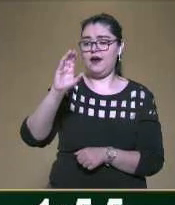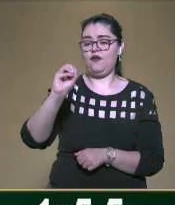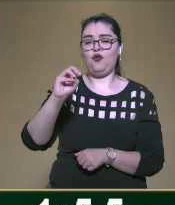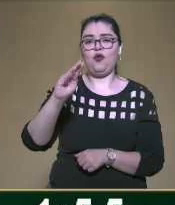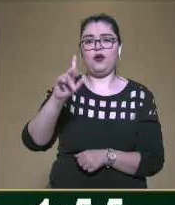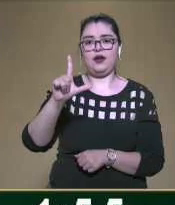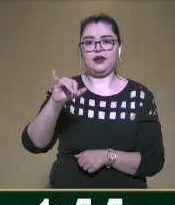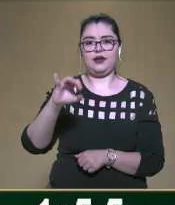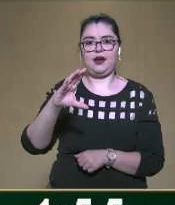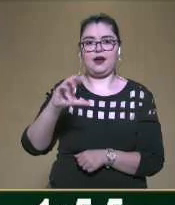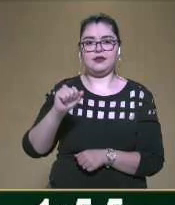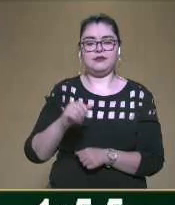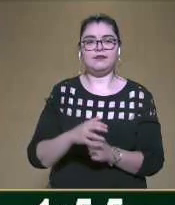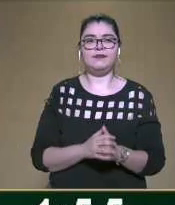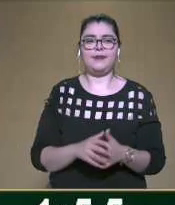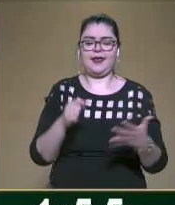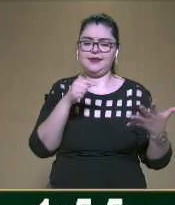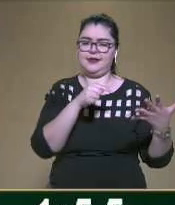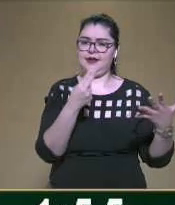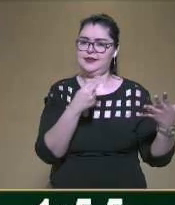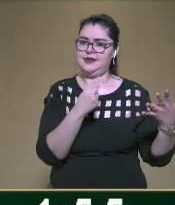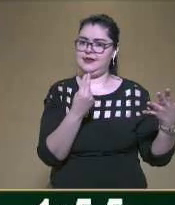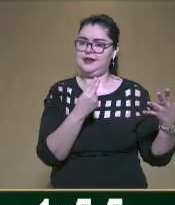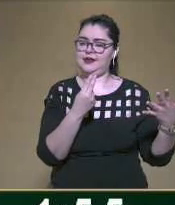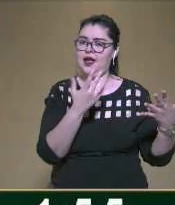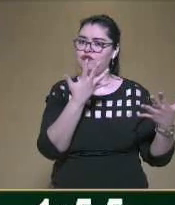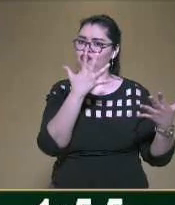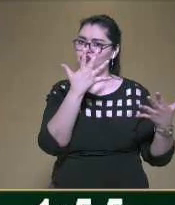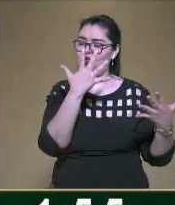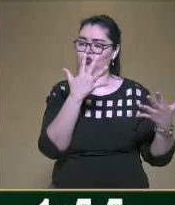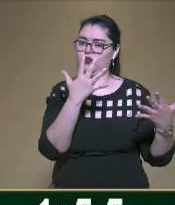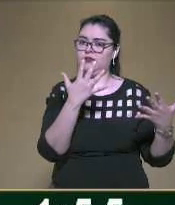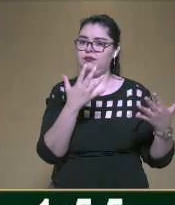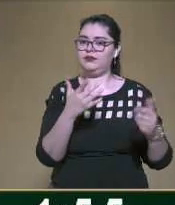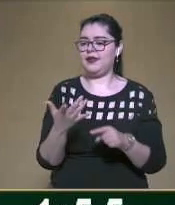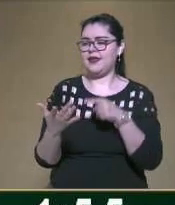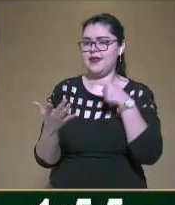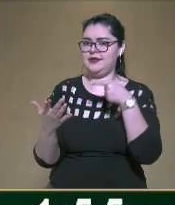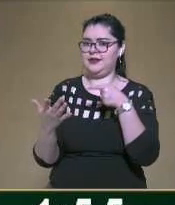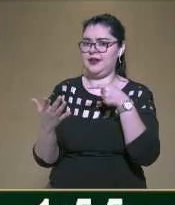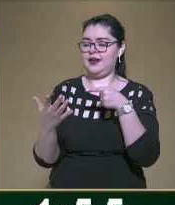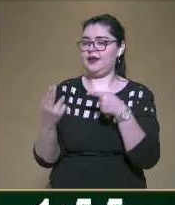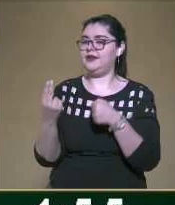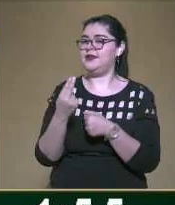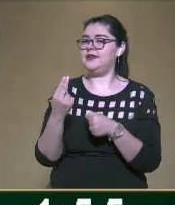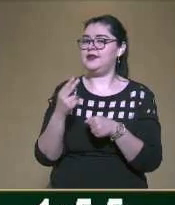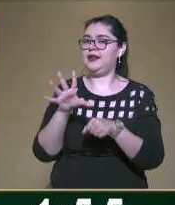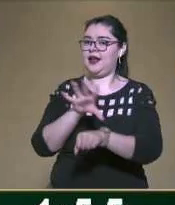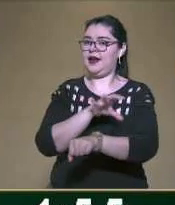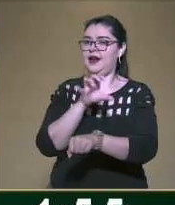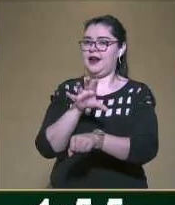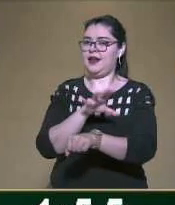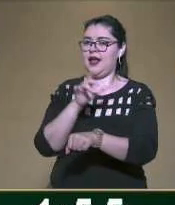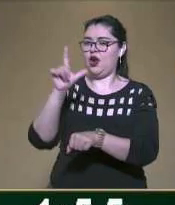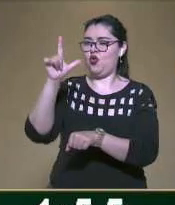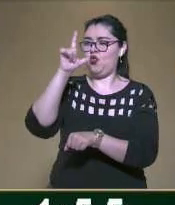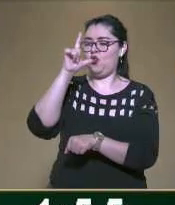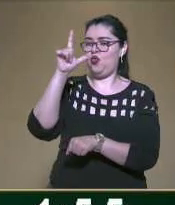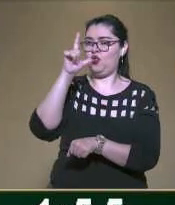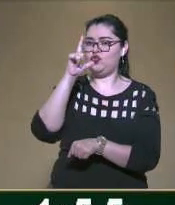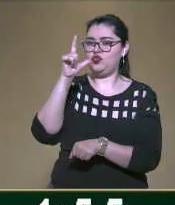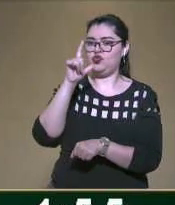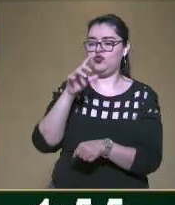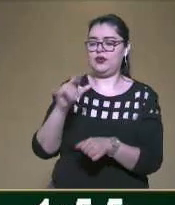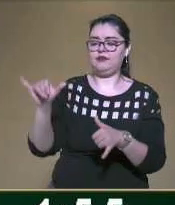cuando realizan la fotosíntesis, mientras que los autótrofos necesitan energía lumínica y química. Perdón, ahí me